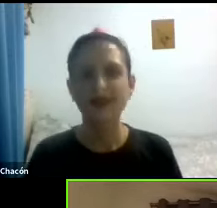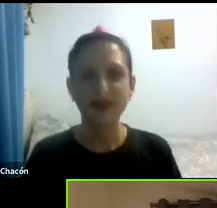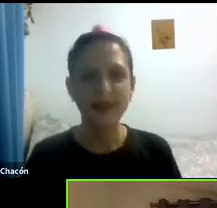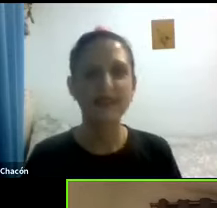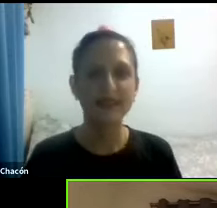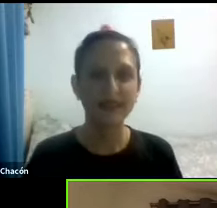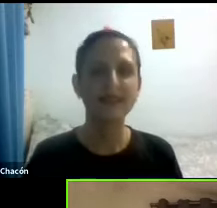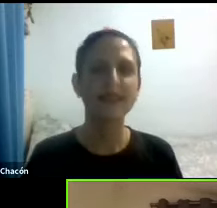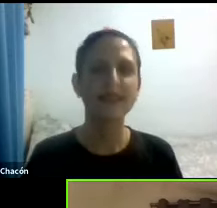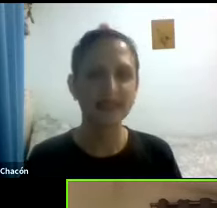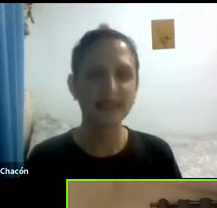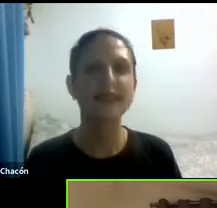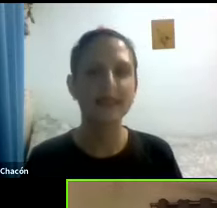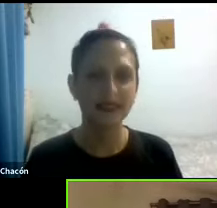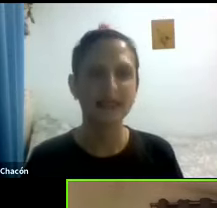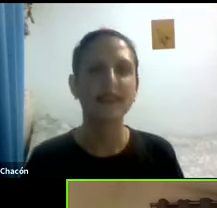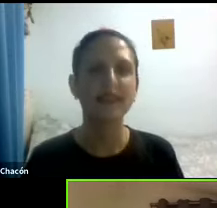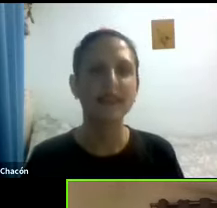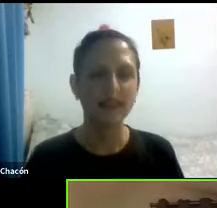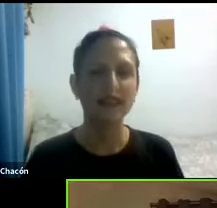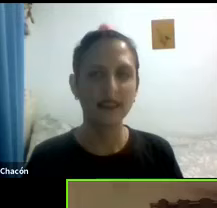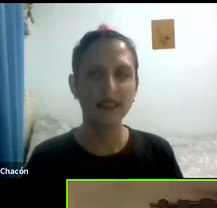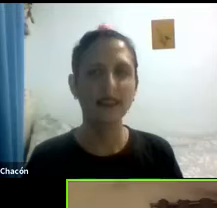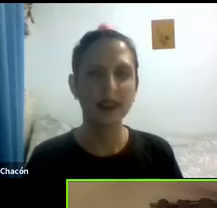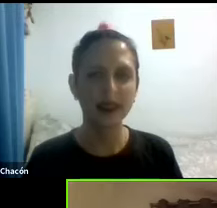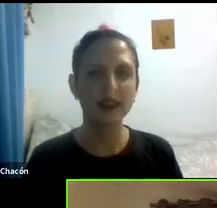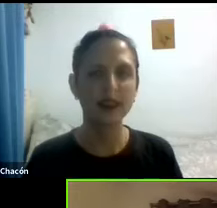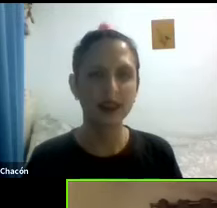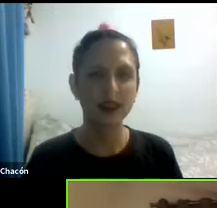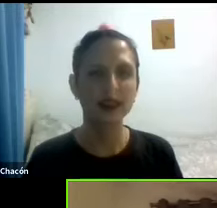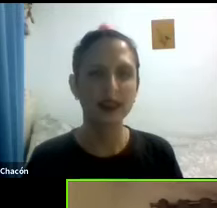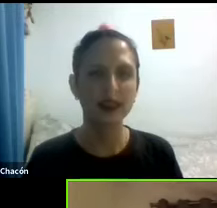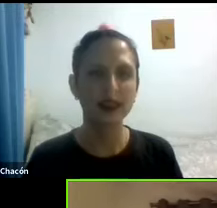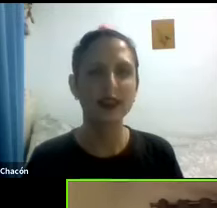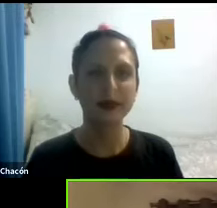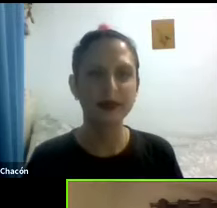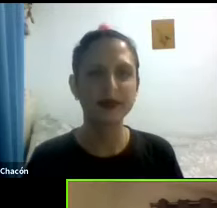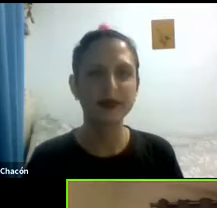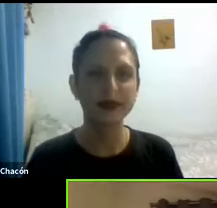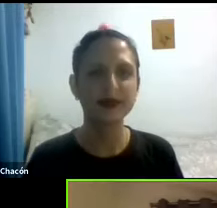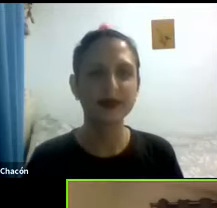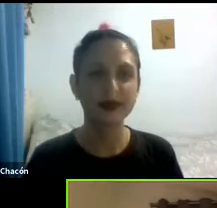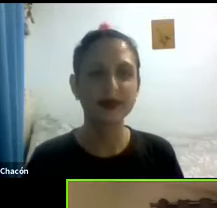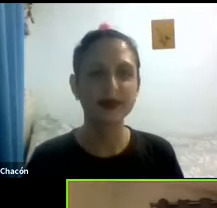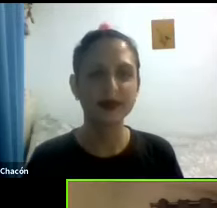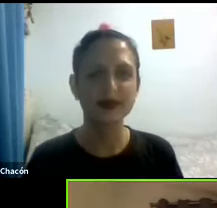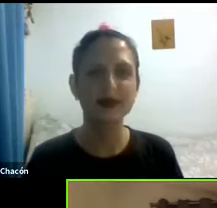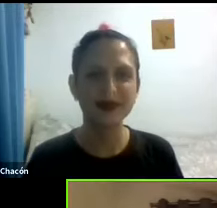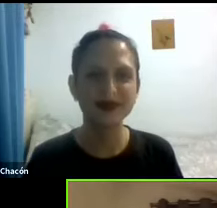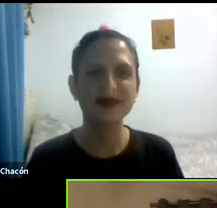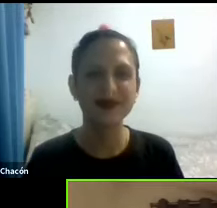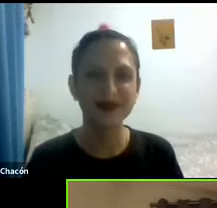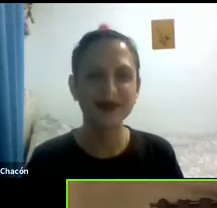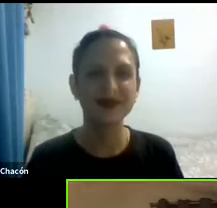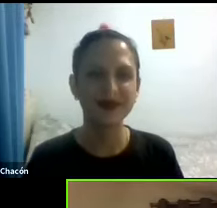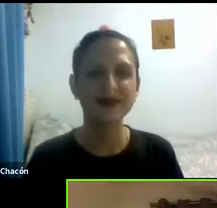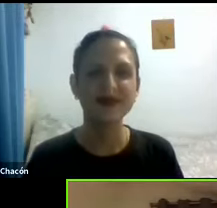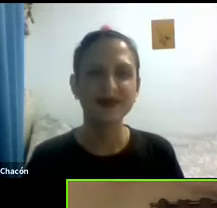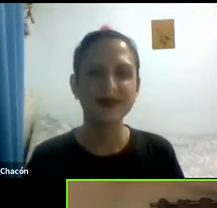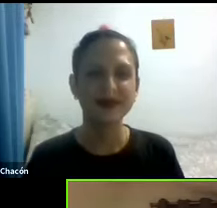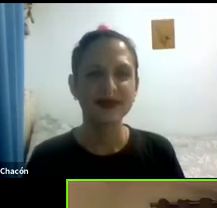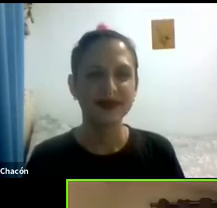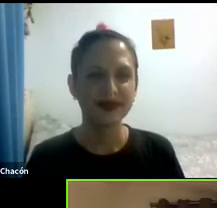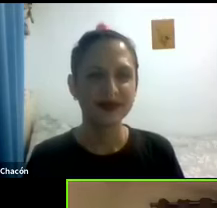africano el americano el asiático este como una constante parece que en el mundo el vínculo